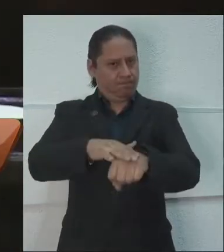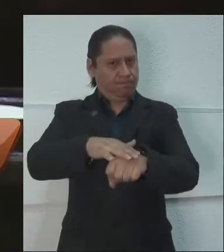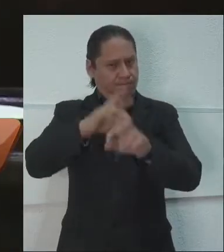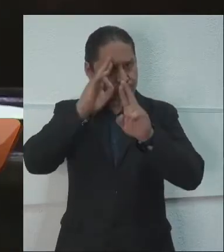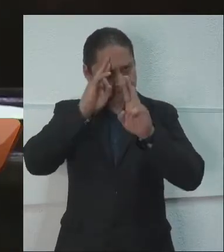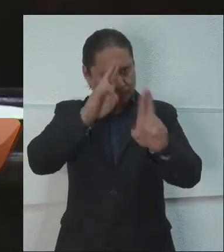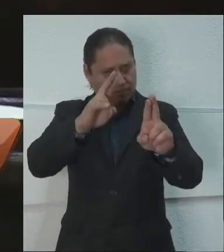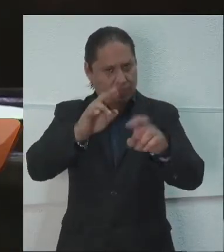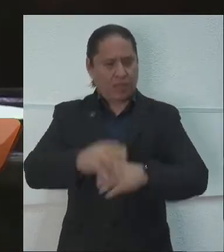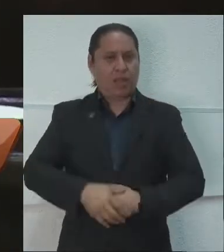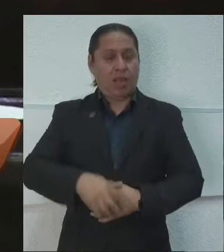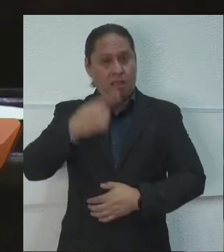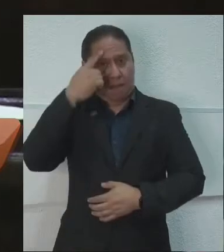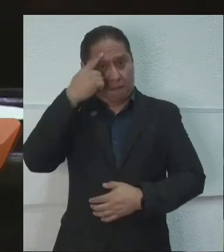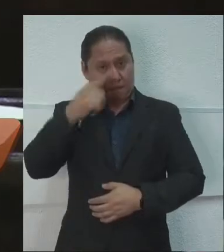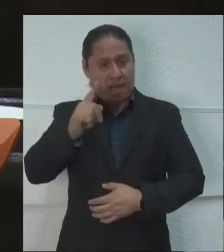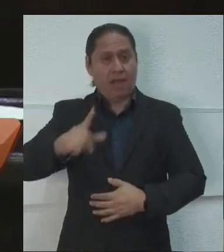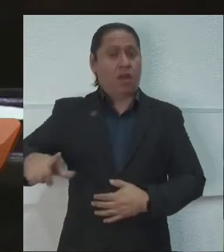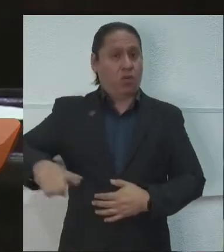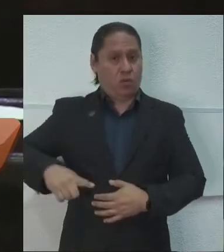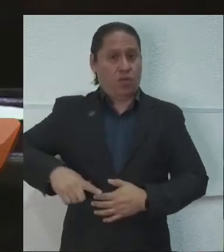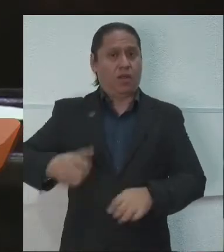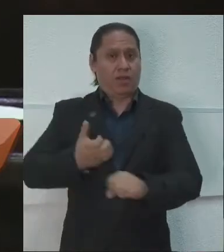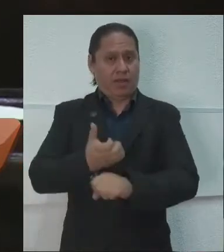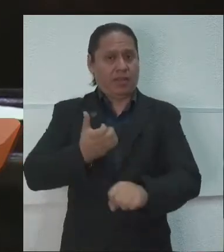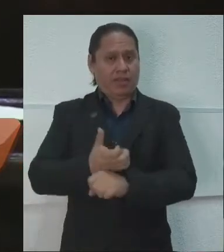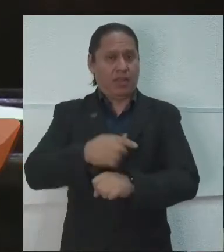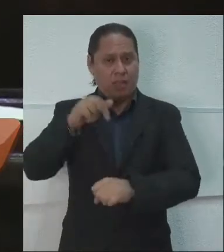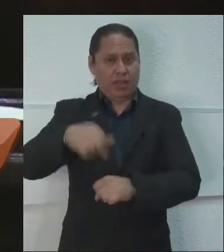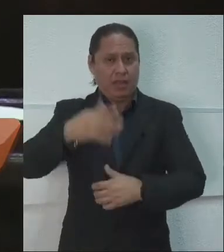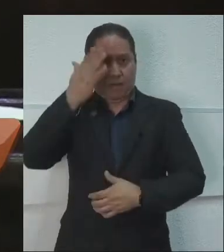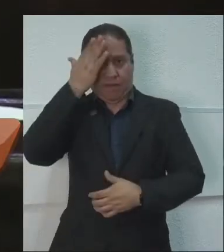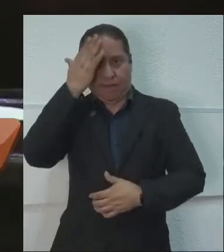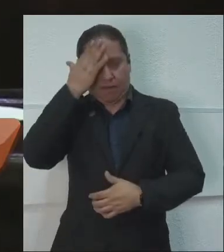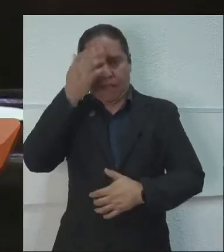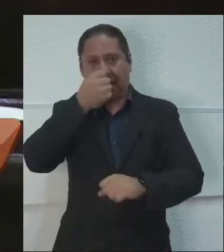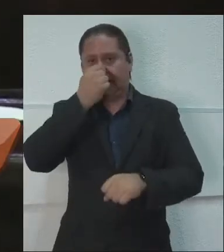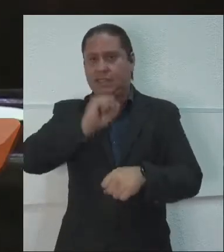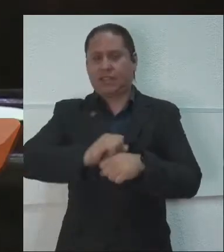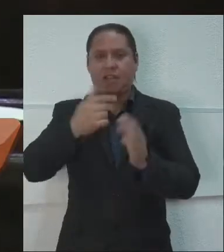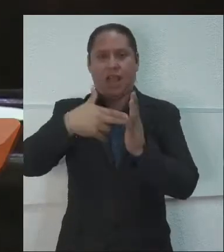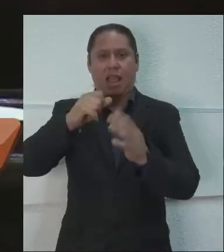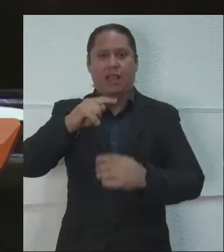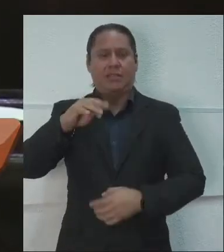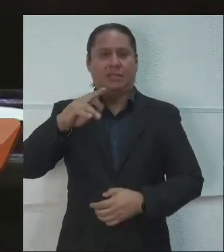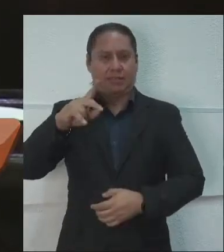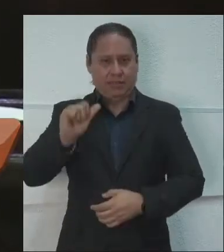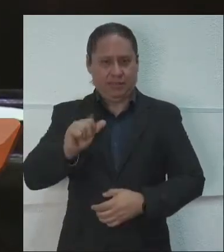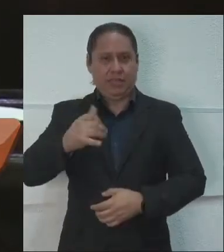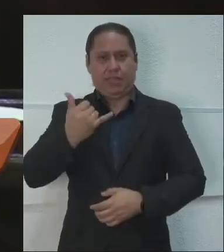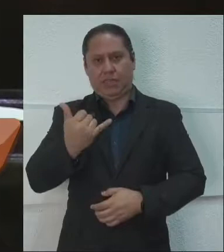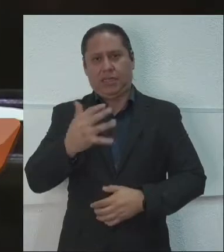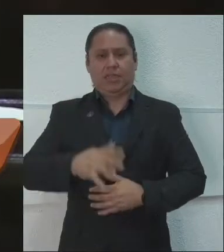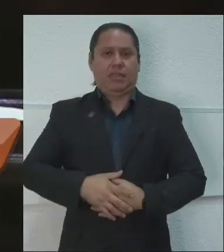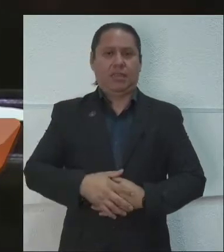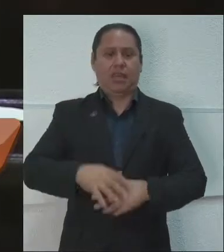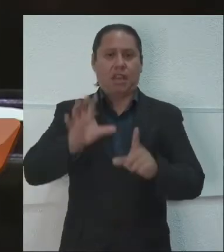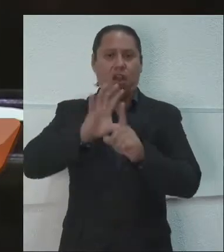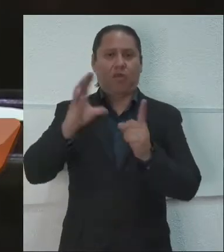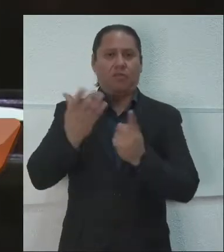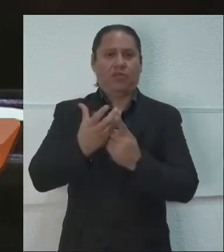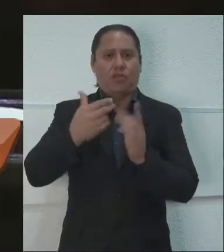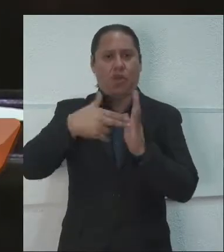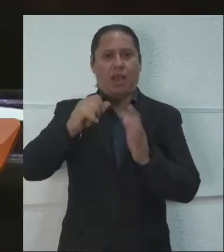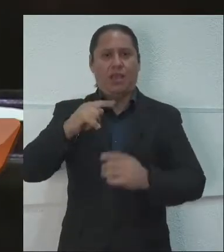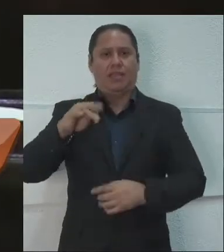respetuosamente para que el Ejecutivo del Estado de Chiapas, a través de la Secretaría de Hacienda, así como a la Comisión de